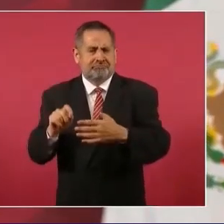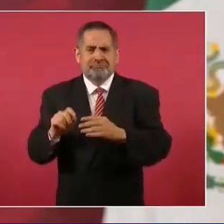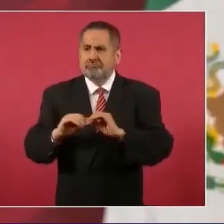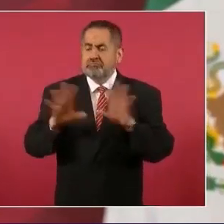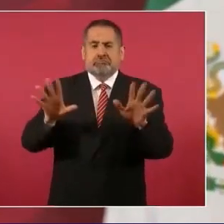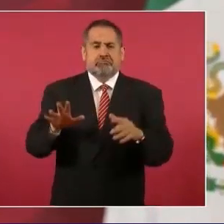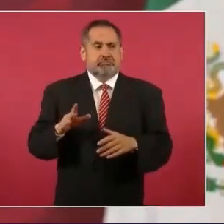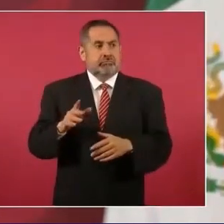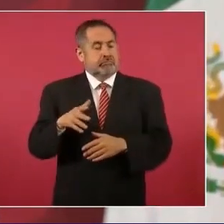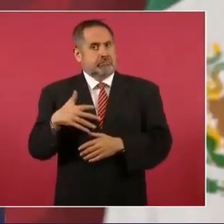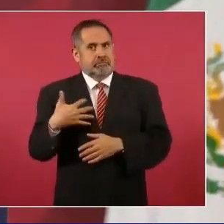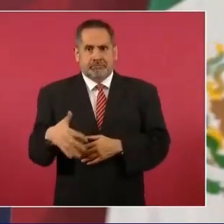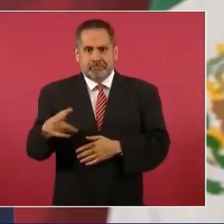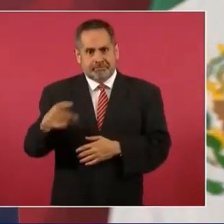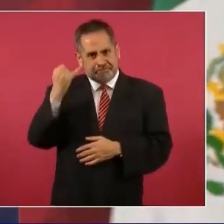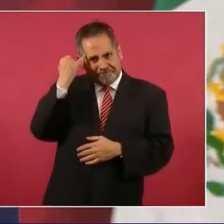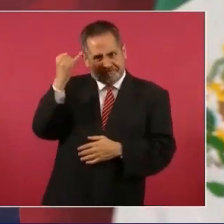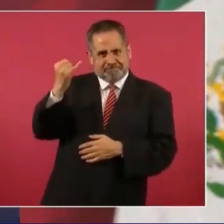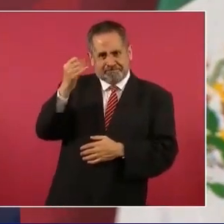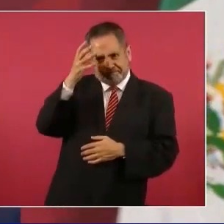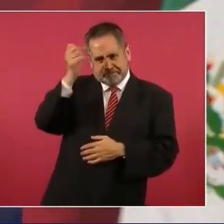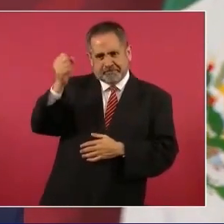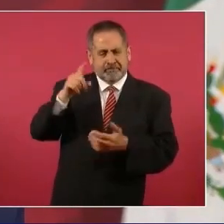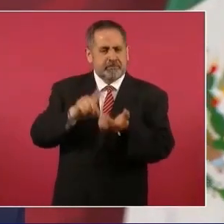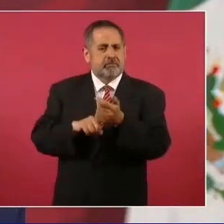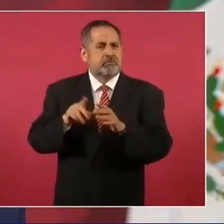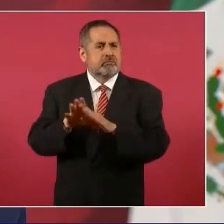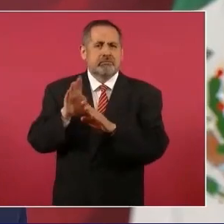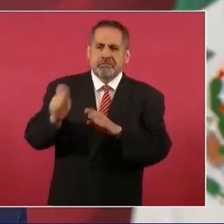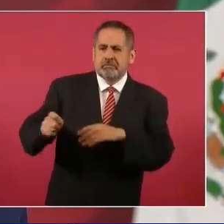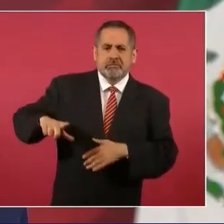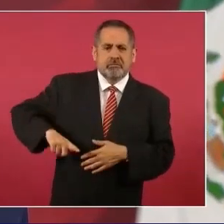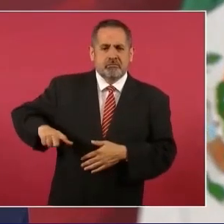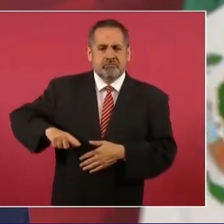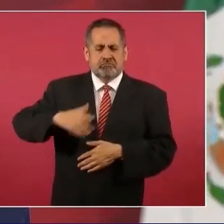lo que debe ser un gobierno justo?